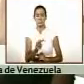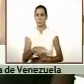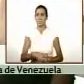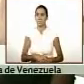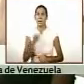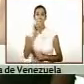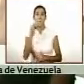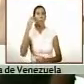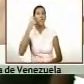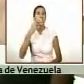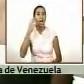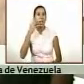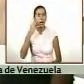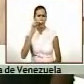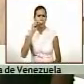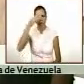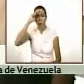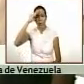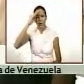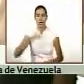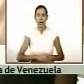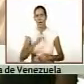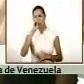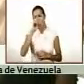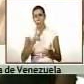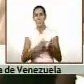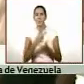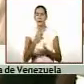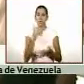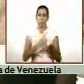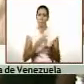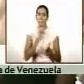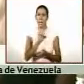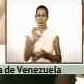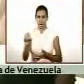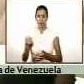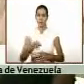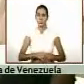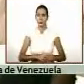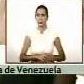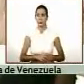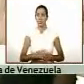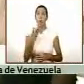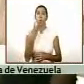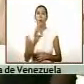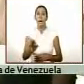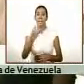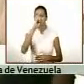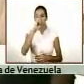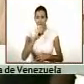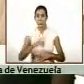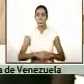Es el mismo Fidel. ¿En qué año es eso? Fidel vino aquí el año 2000, el año 2000. Y si pasaron 40 años,